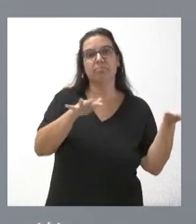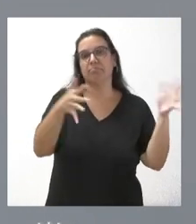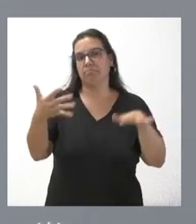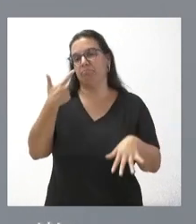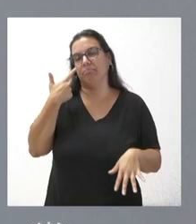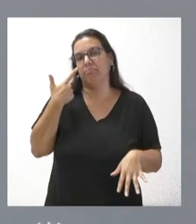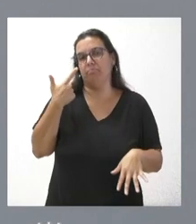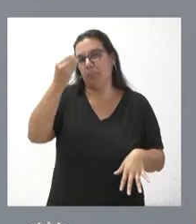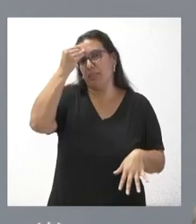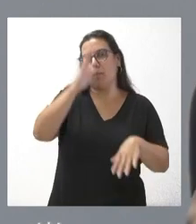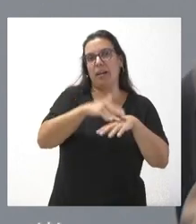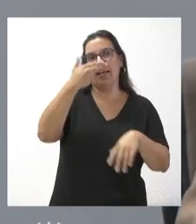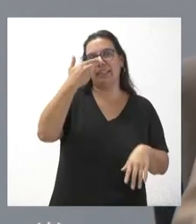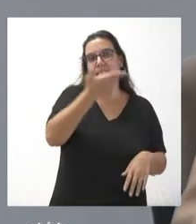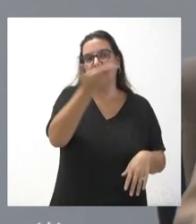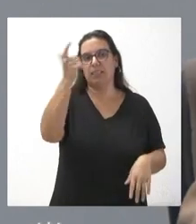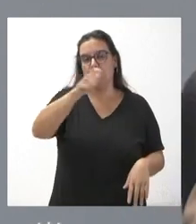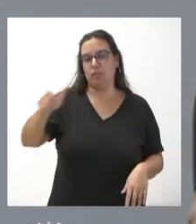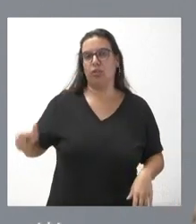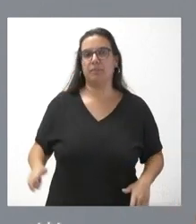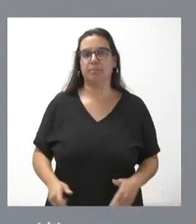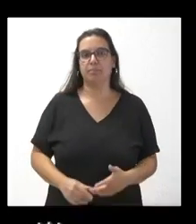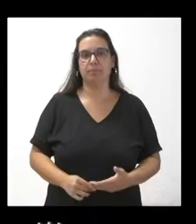pues pensado para los intereses de las personas de esta tierra.